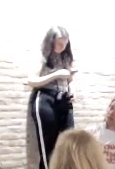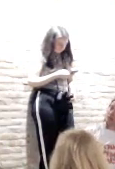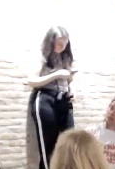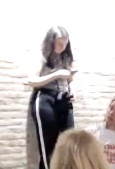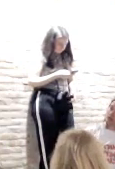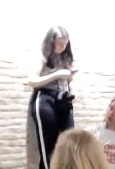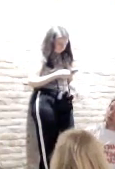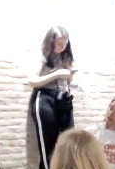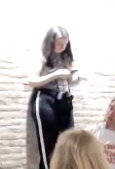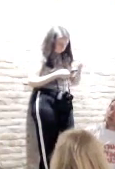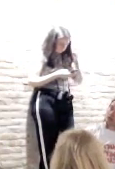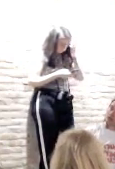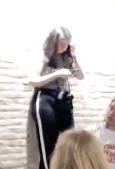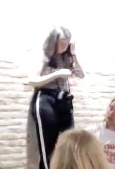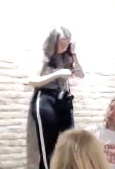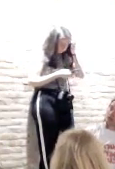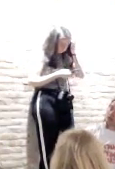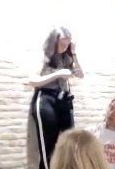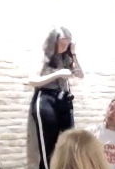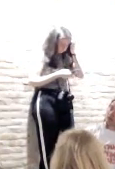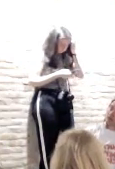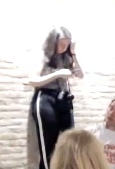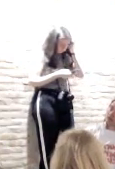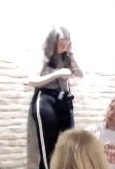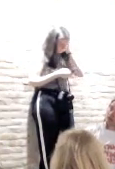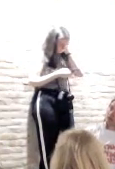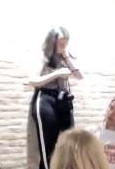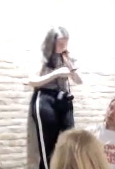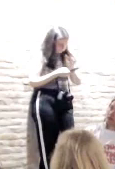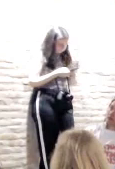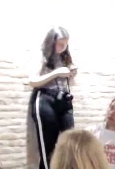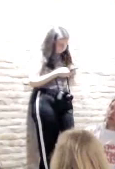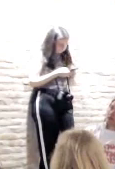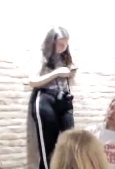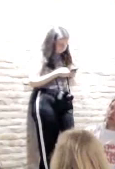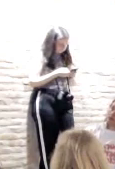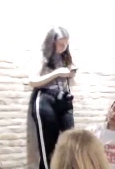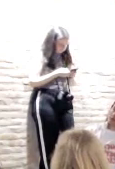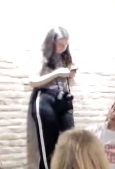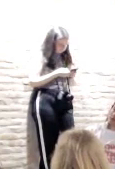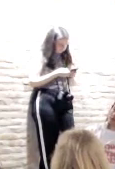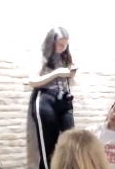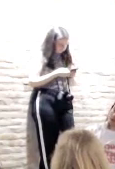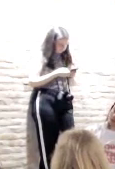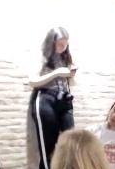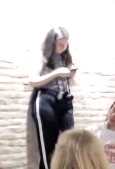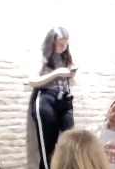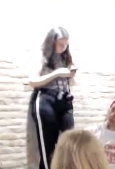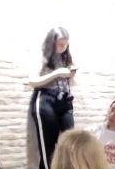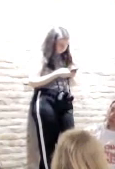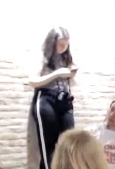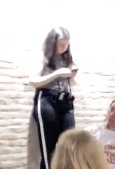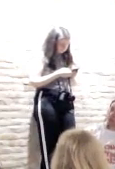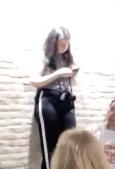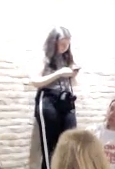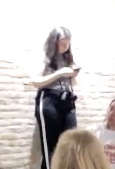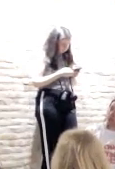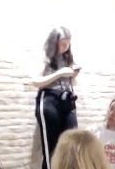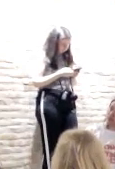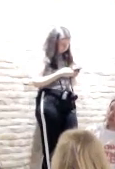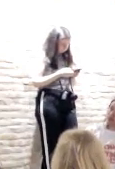encierro estricto muchas situaciones de mujeres este discapacitadas Y en este caso sordas o hipoc